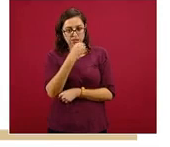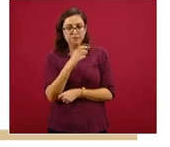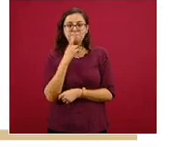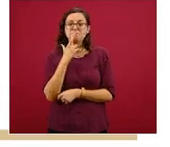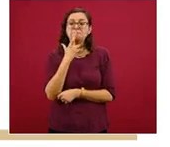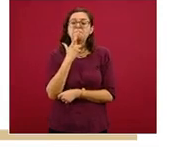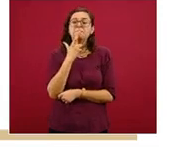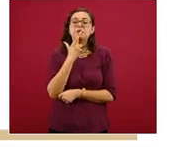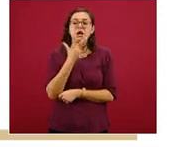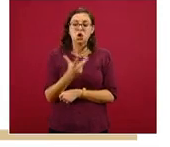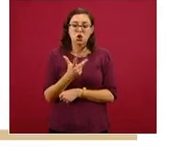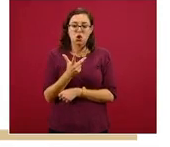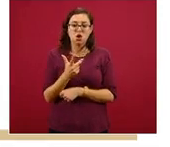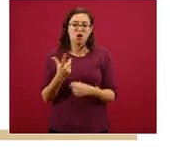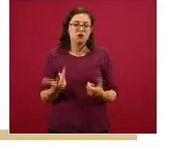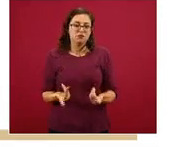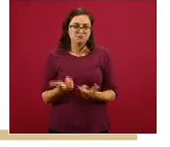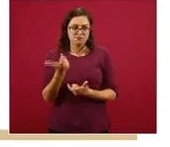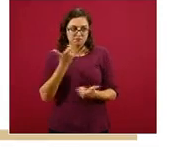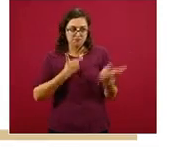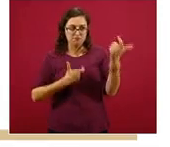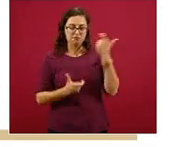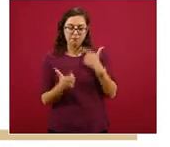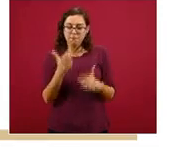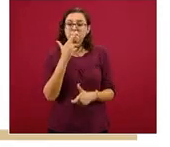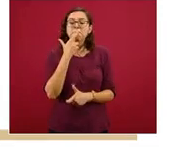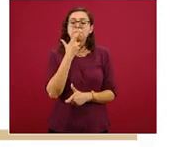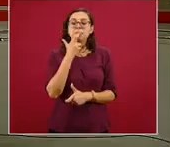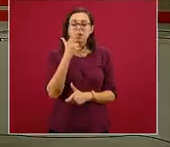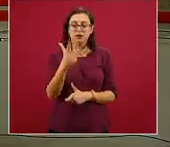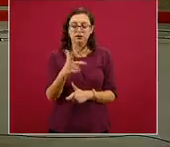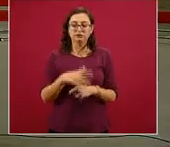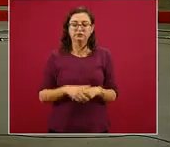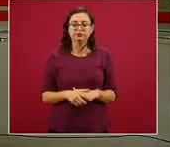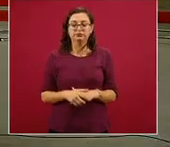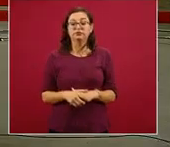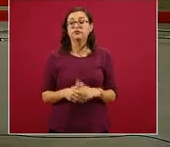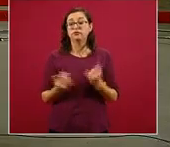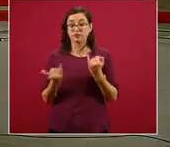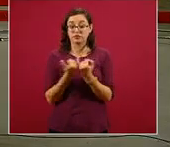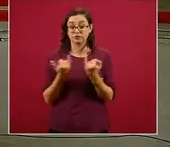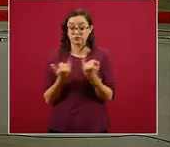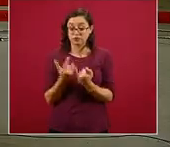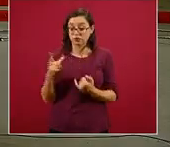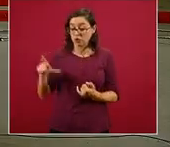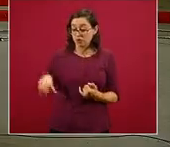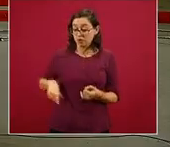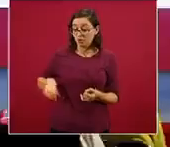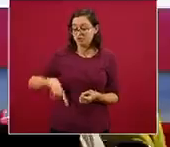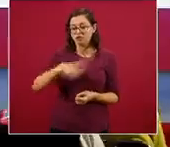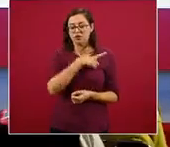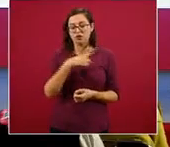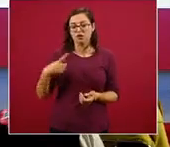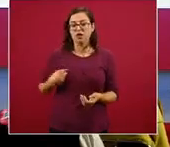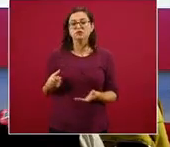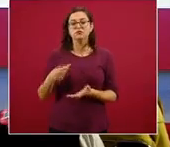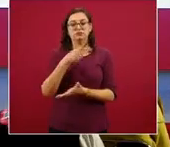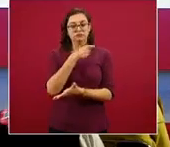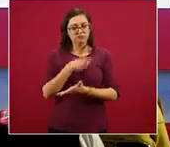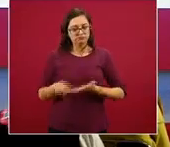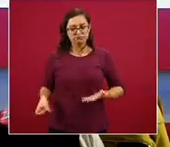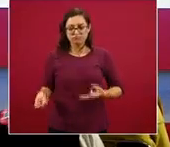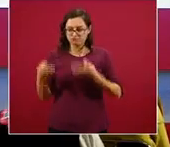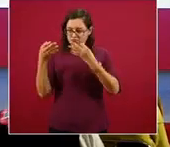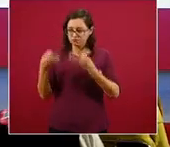mejor y tengan mejores ingresos. El tema de compras gubernamentales de alimentos saludables producidos por pequeños